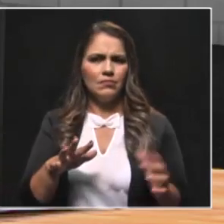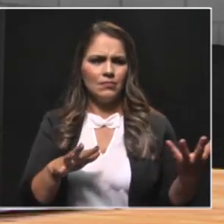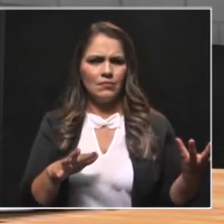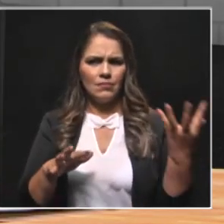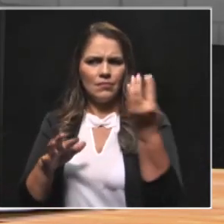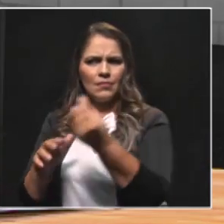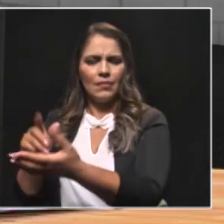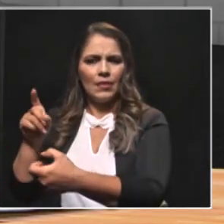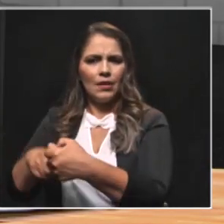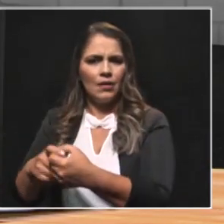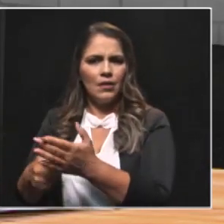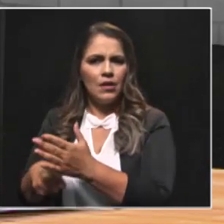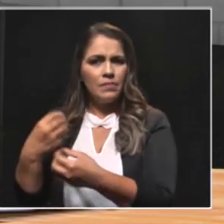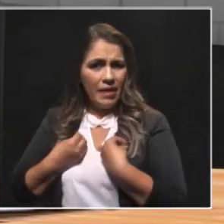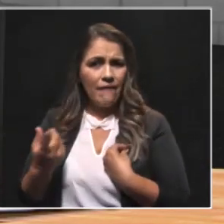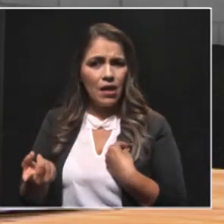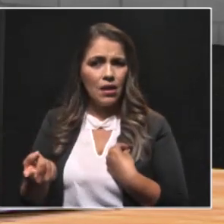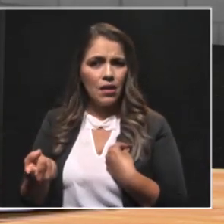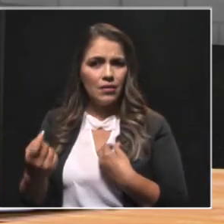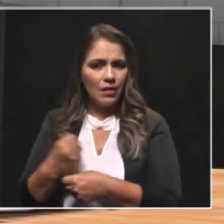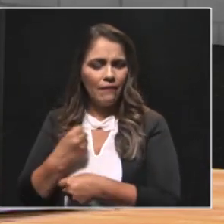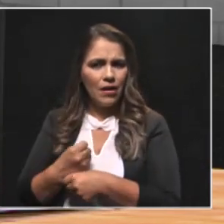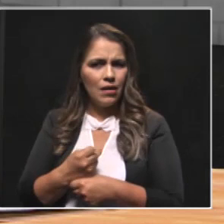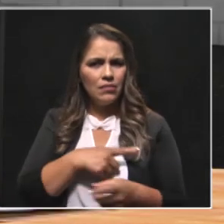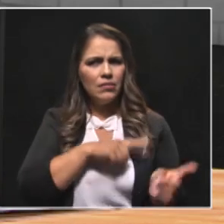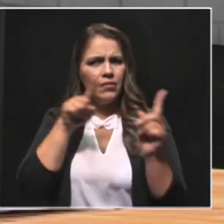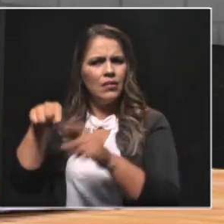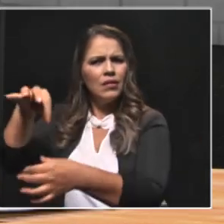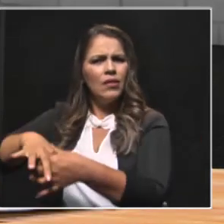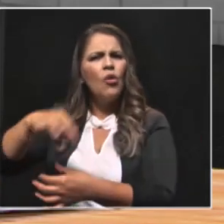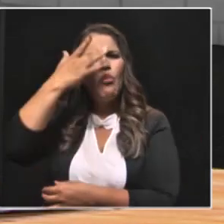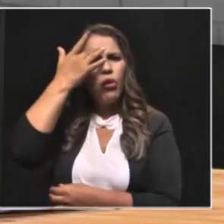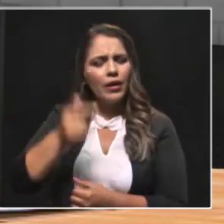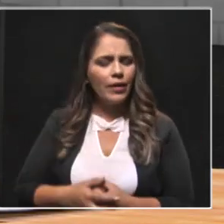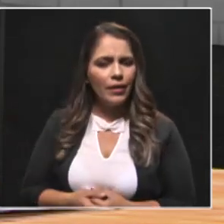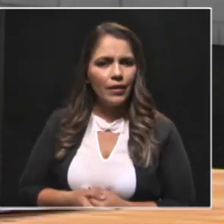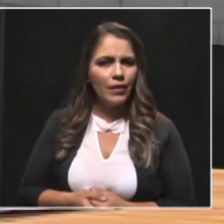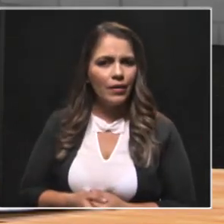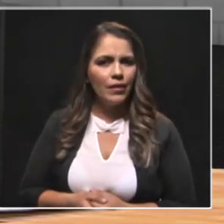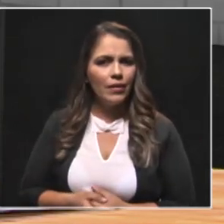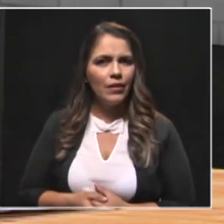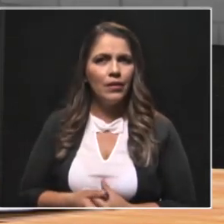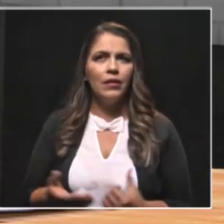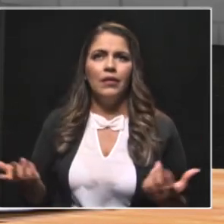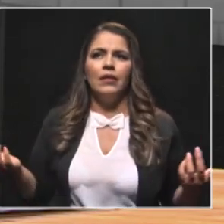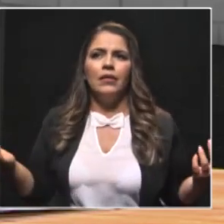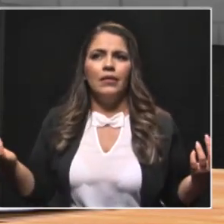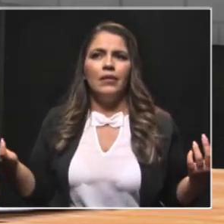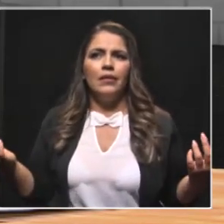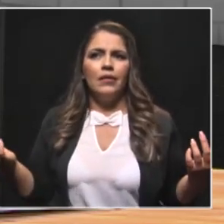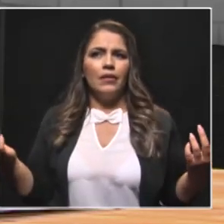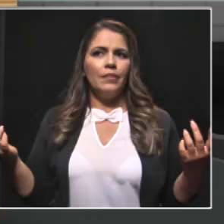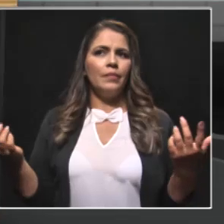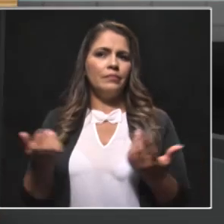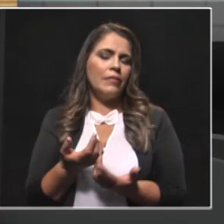esas personas no viven ni trabajan en Envigado, ¿por qué van a ir a influenciar por tantos votos una elección